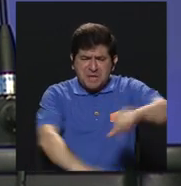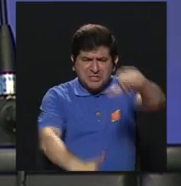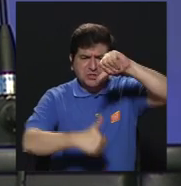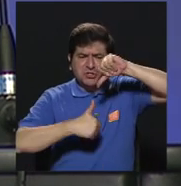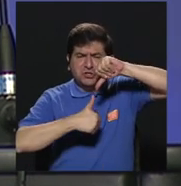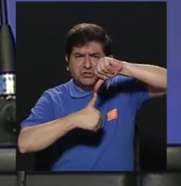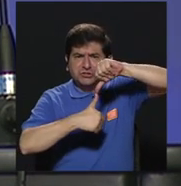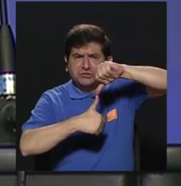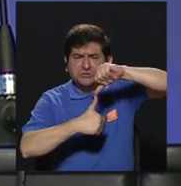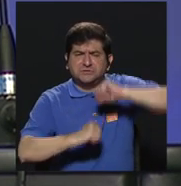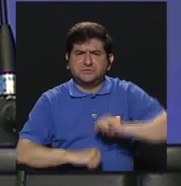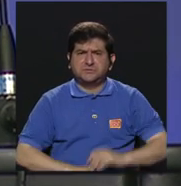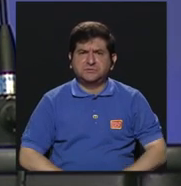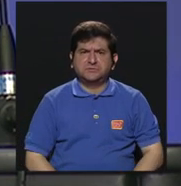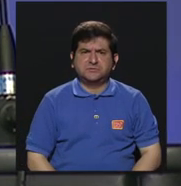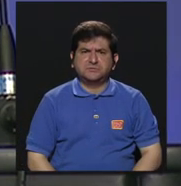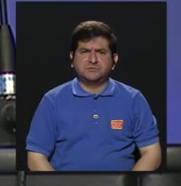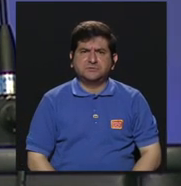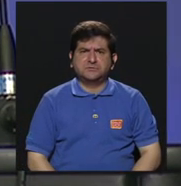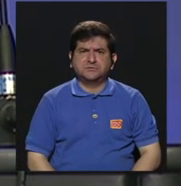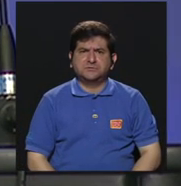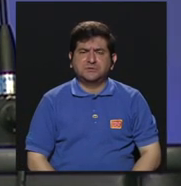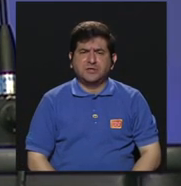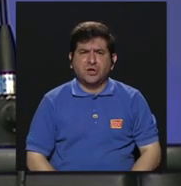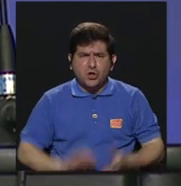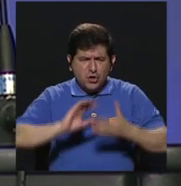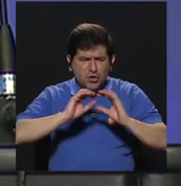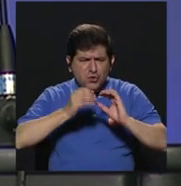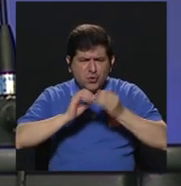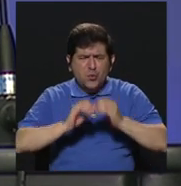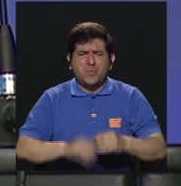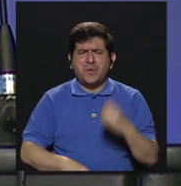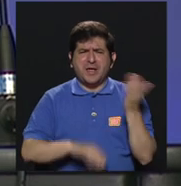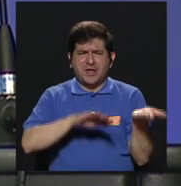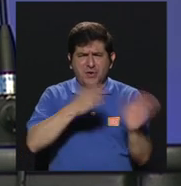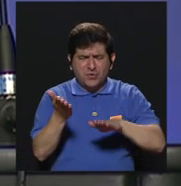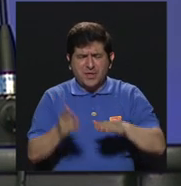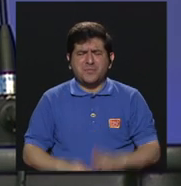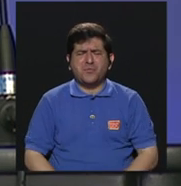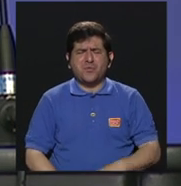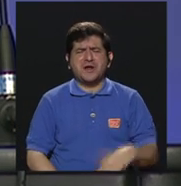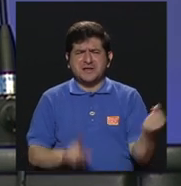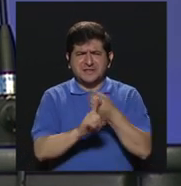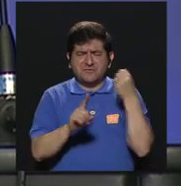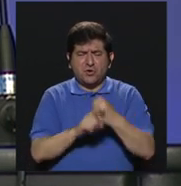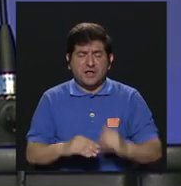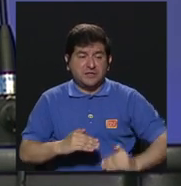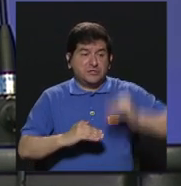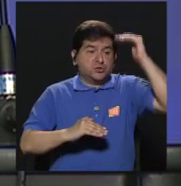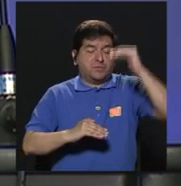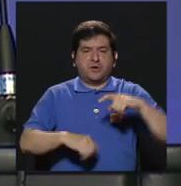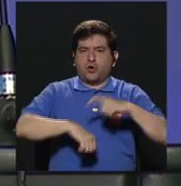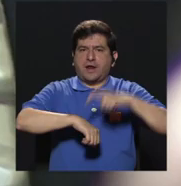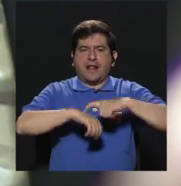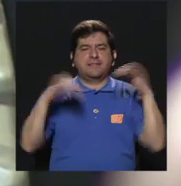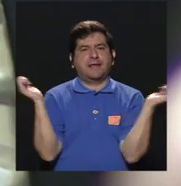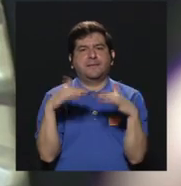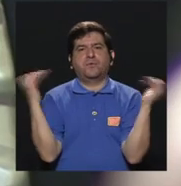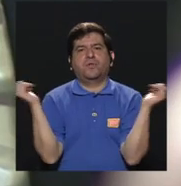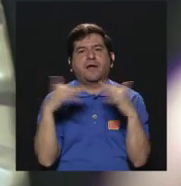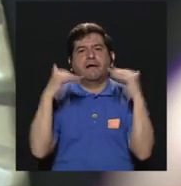Centroamérica hay más muertes violentas que en los aciagos días de la guerra.